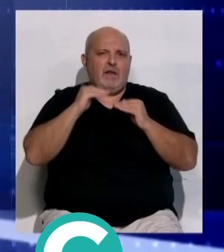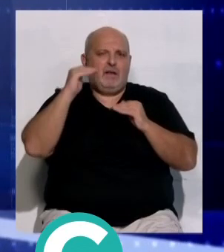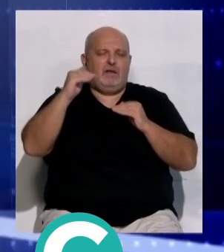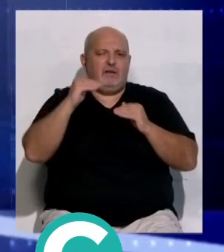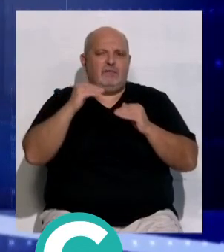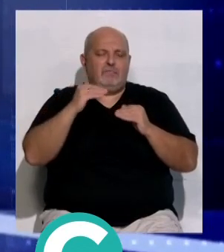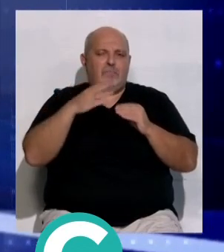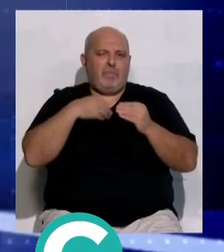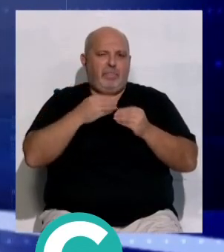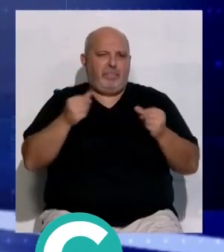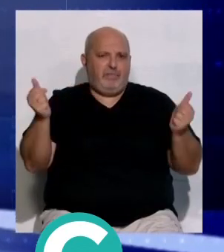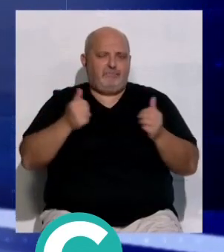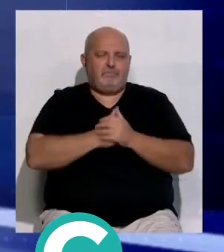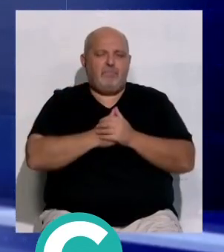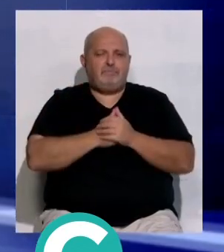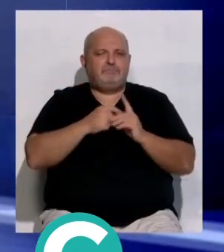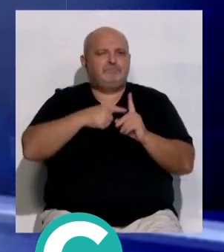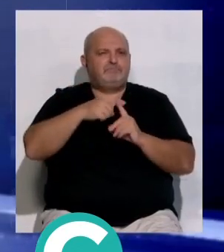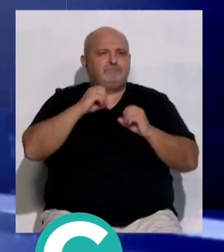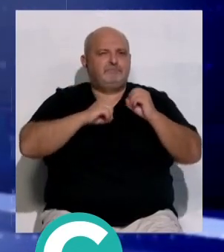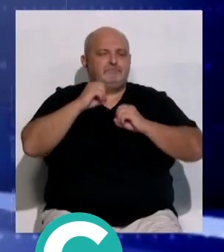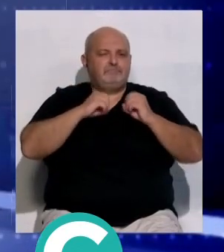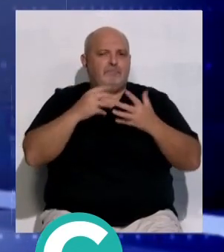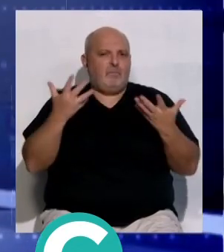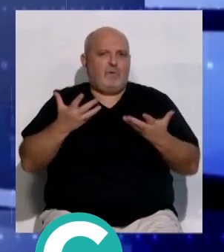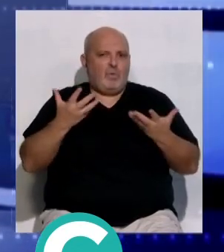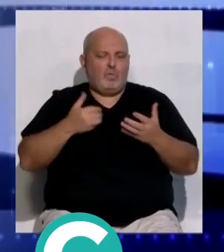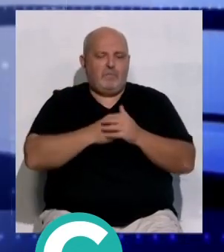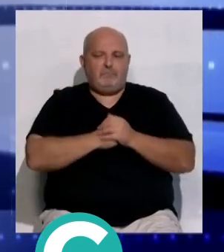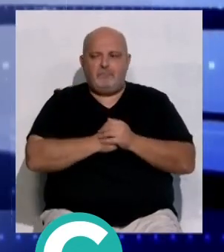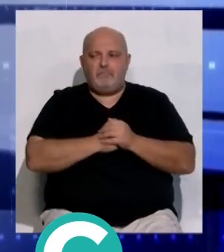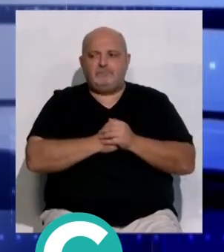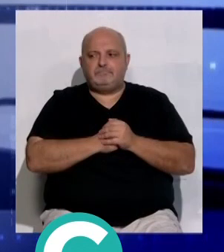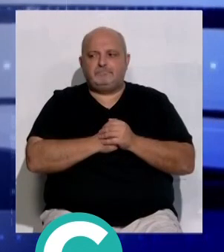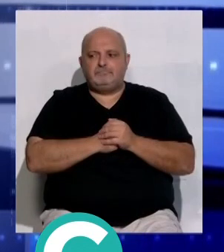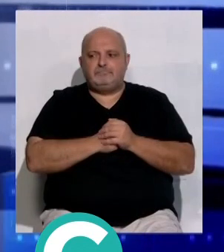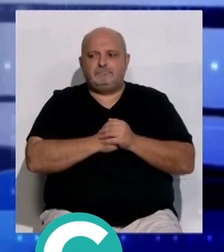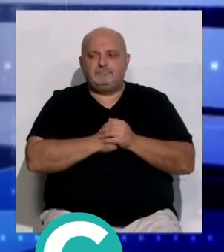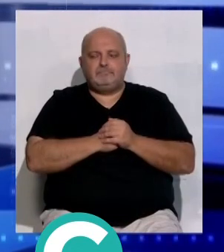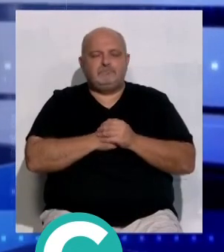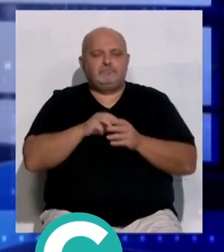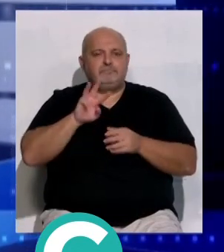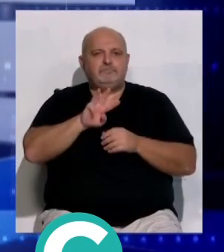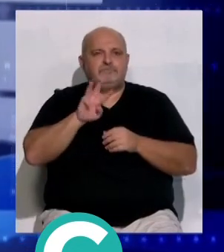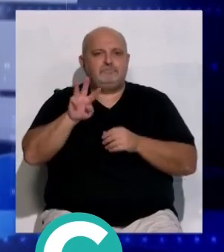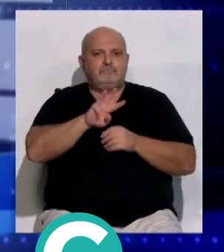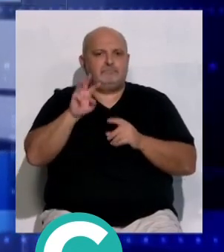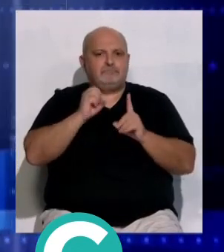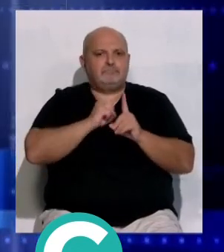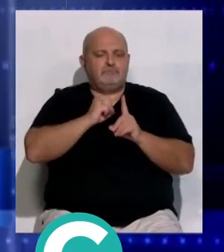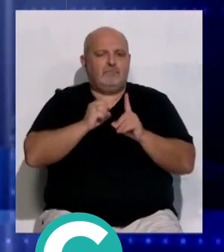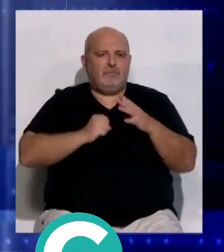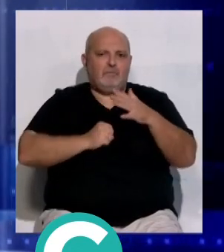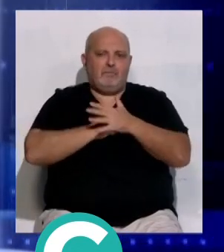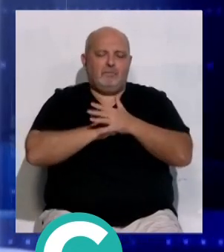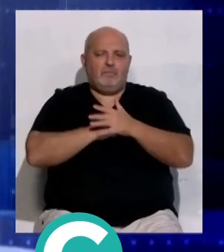tendiendo a despejado Los valores extremos en cuanto a las temperaturas variarán entre los 33 grados